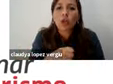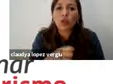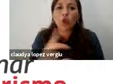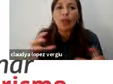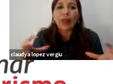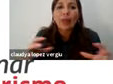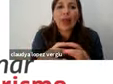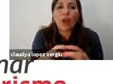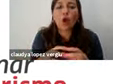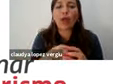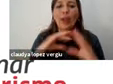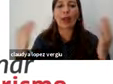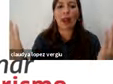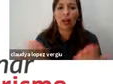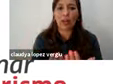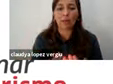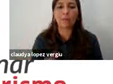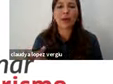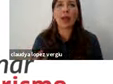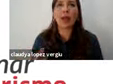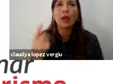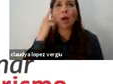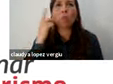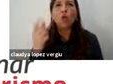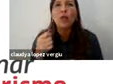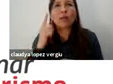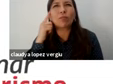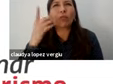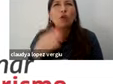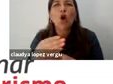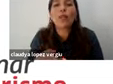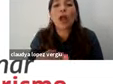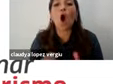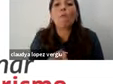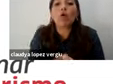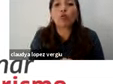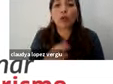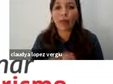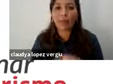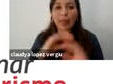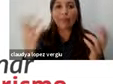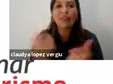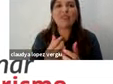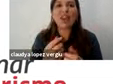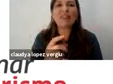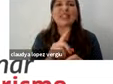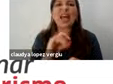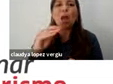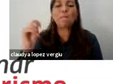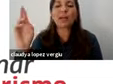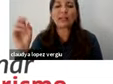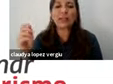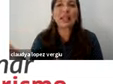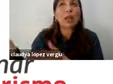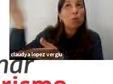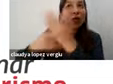¿no? Para poder realizar algún tipo de oportunidad comercial entre las empresas y los